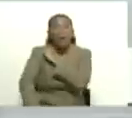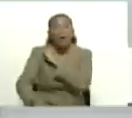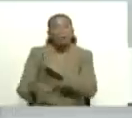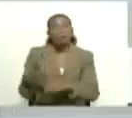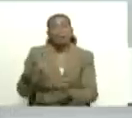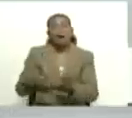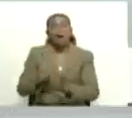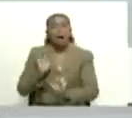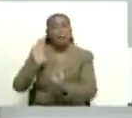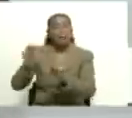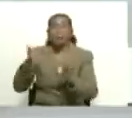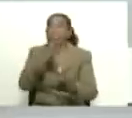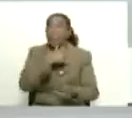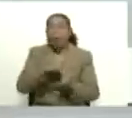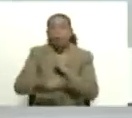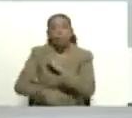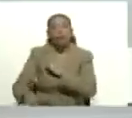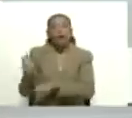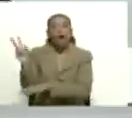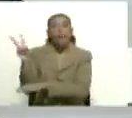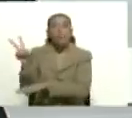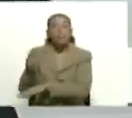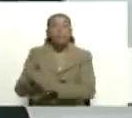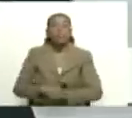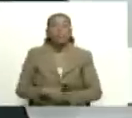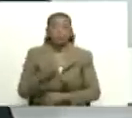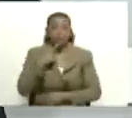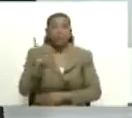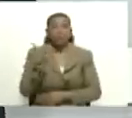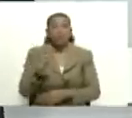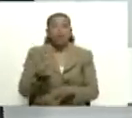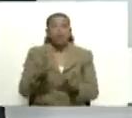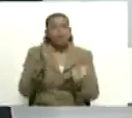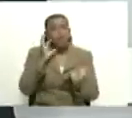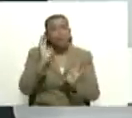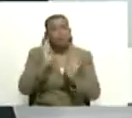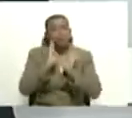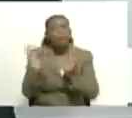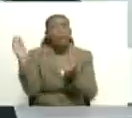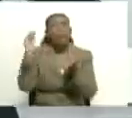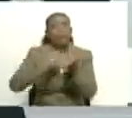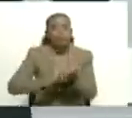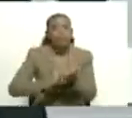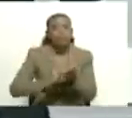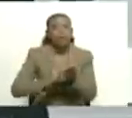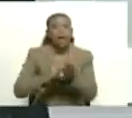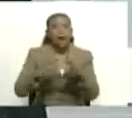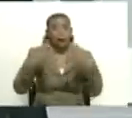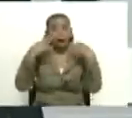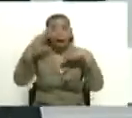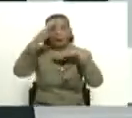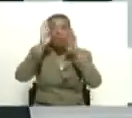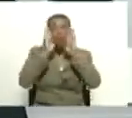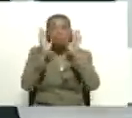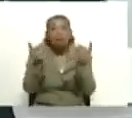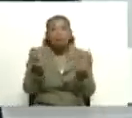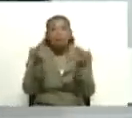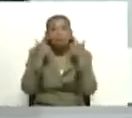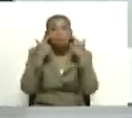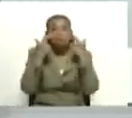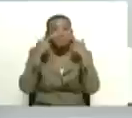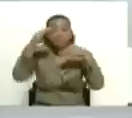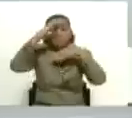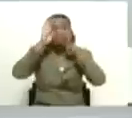patria. Y quiero cerrar con un mensaje a nuestro pueblo. Que estemos alerta, pues. Que